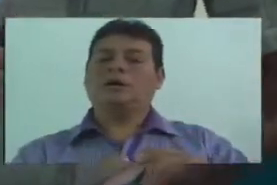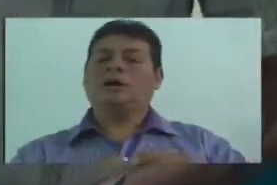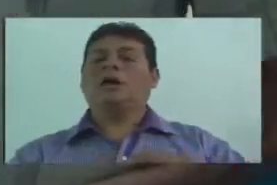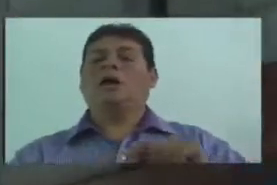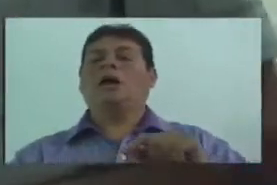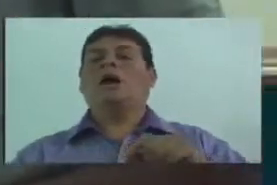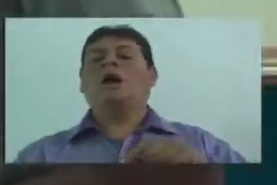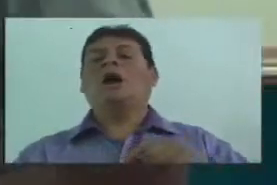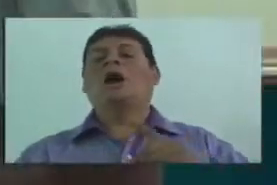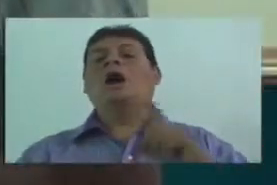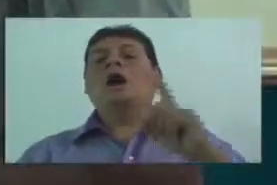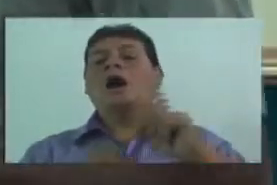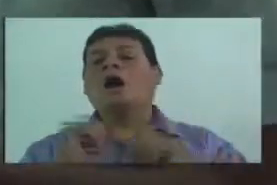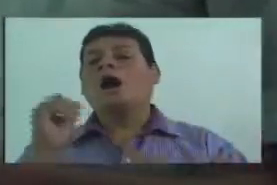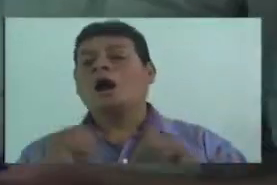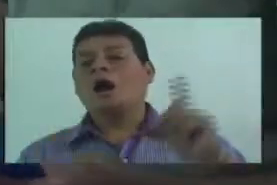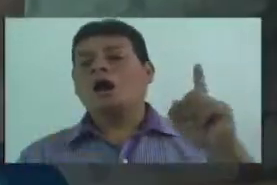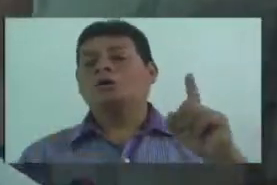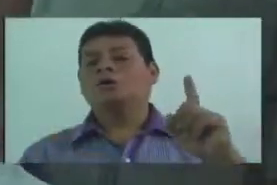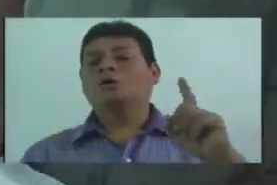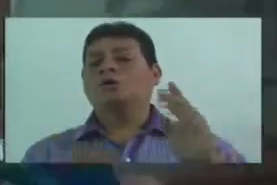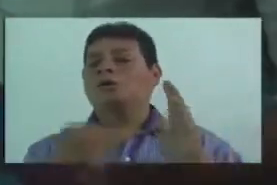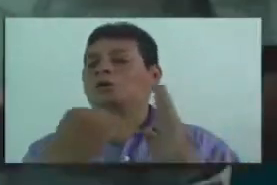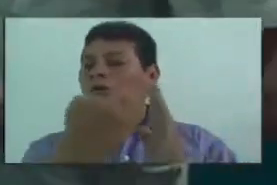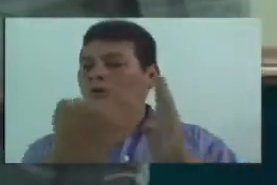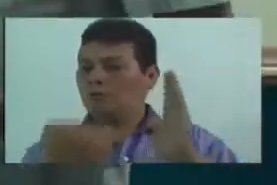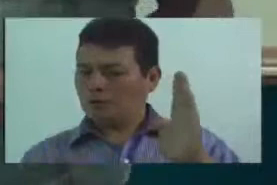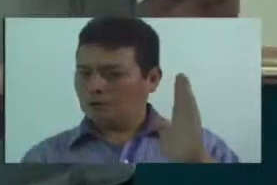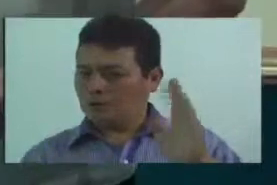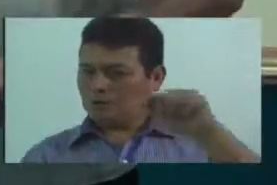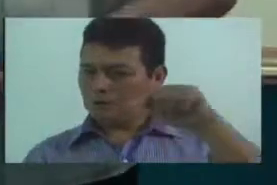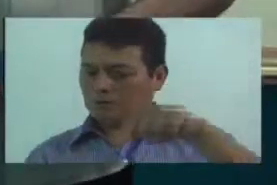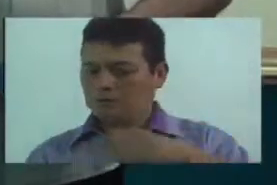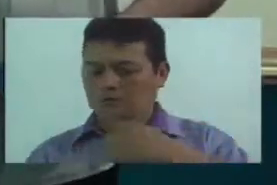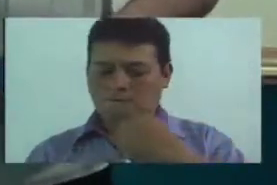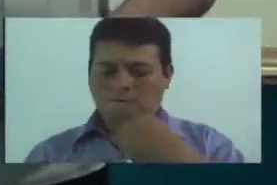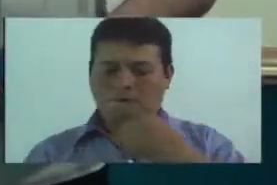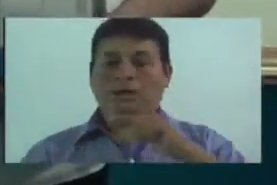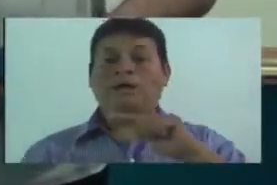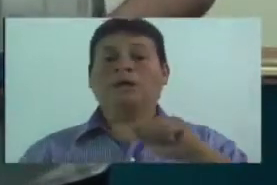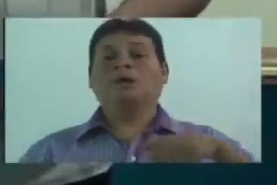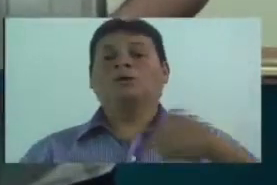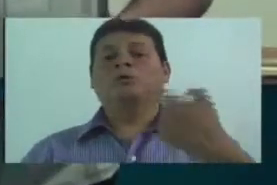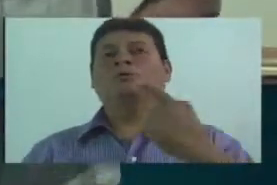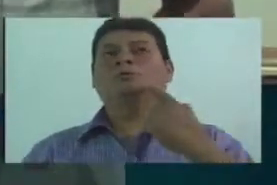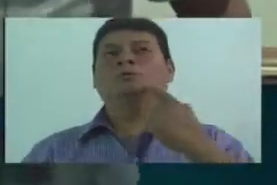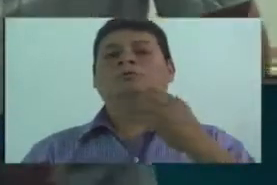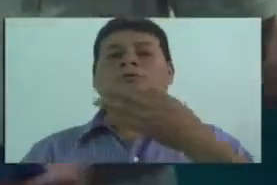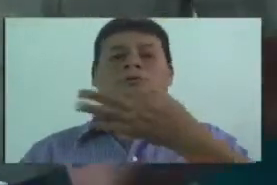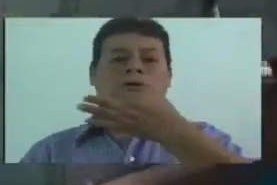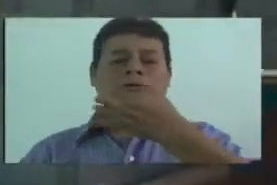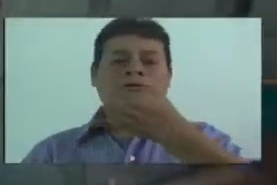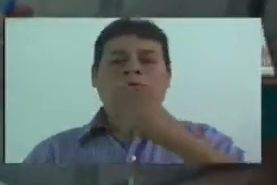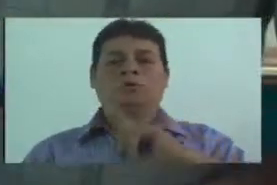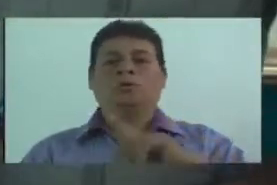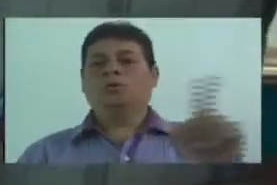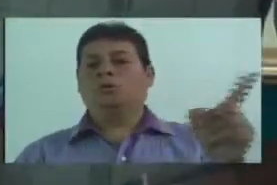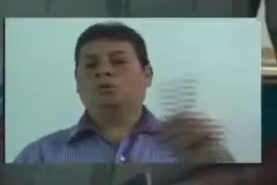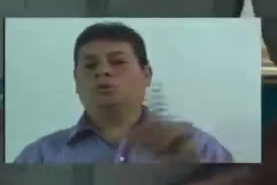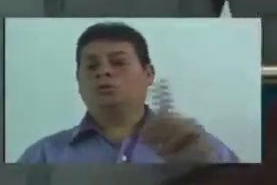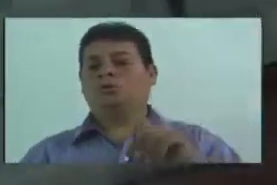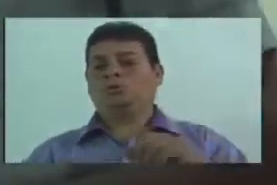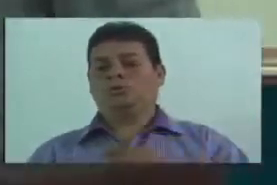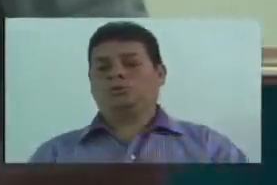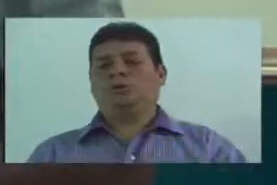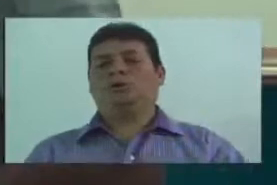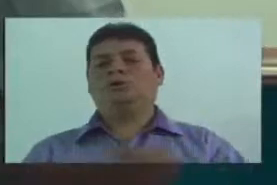niega. Entonces, tenemos el ejemplo: no te daré la alfombra. Hace una negación, expresa una